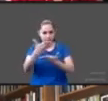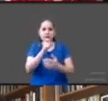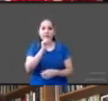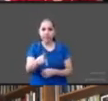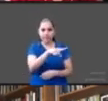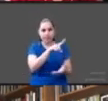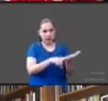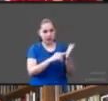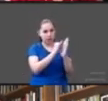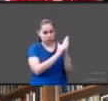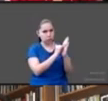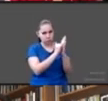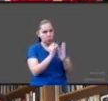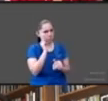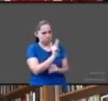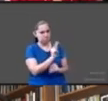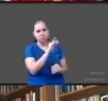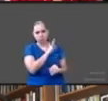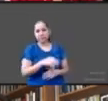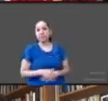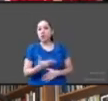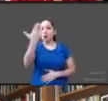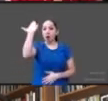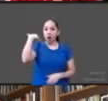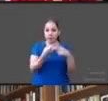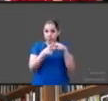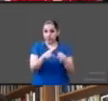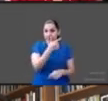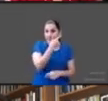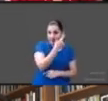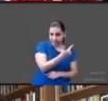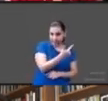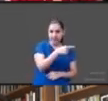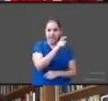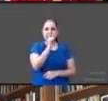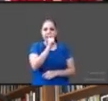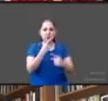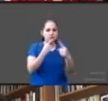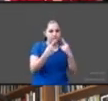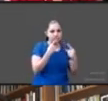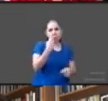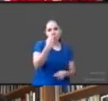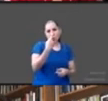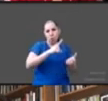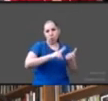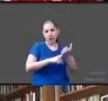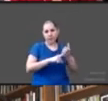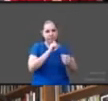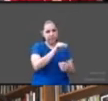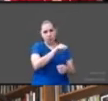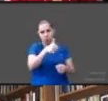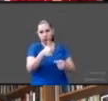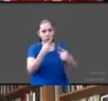Tuvimos 7 conversatorios al inicio, un diálogo intergeneracional, y después tuvimos 22 más y otro diálogo intergeneracional, estos